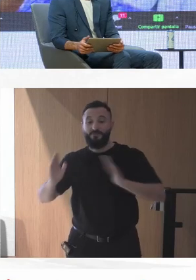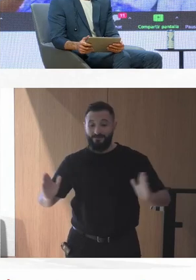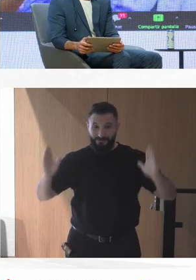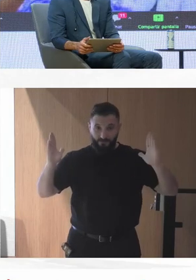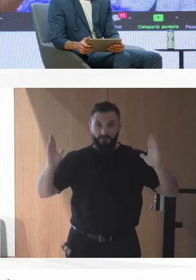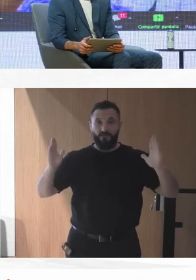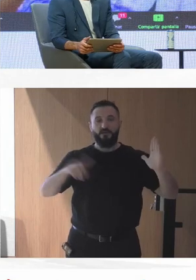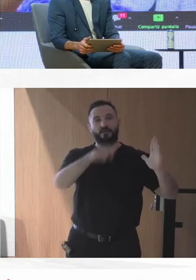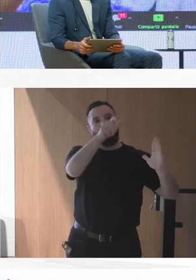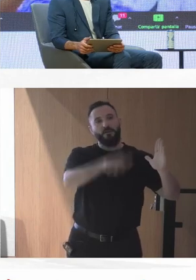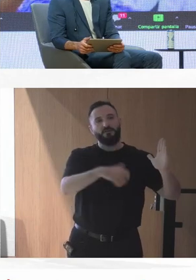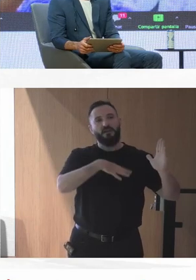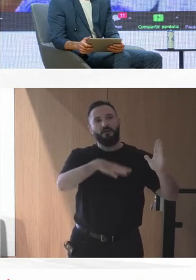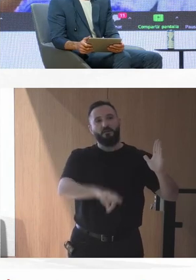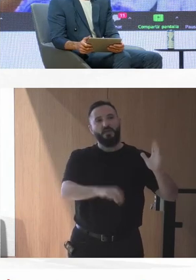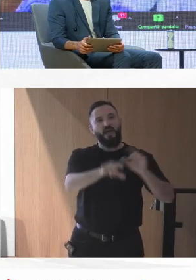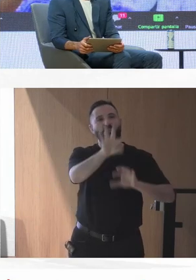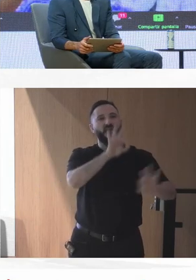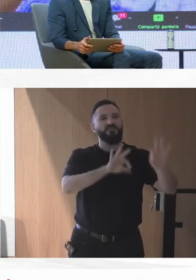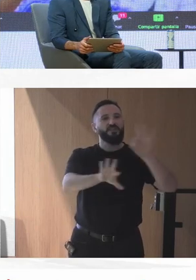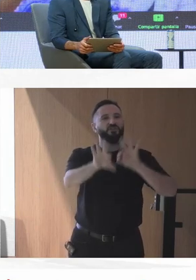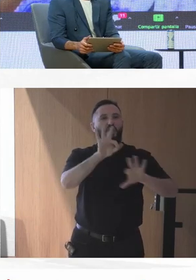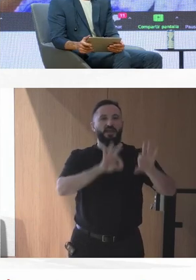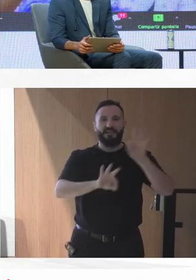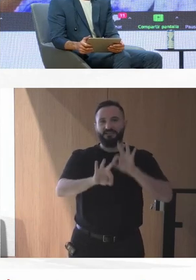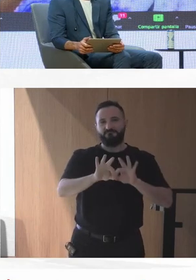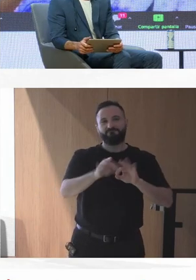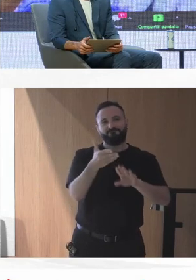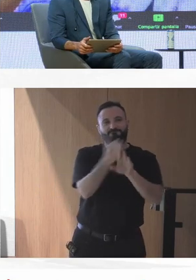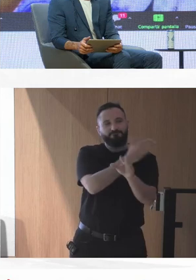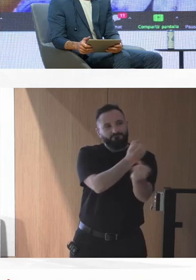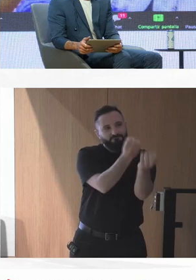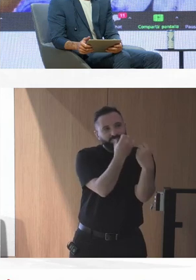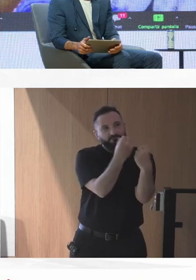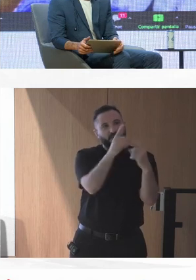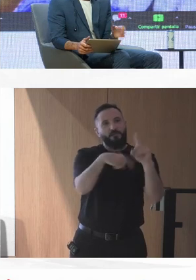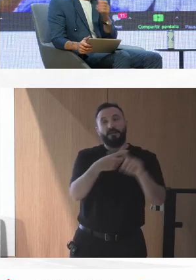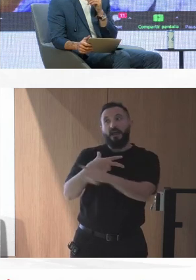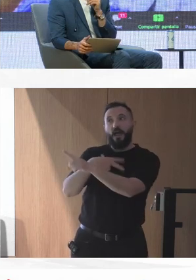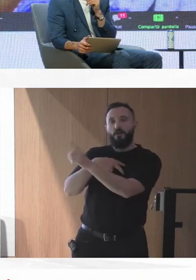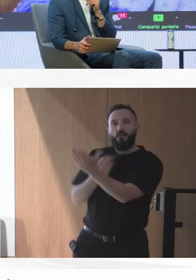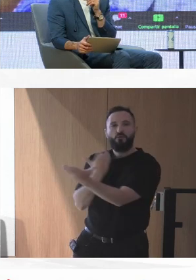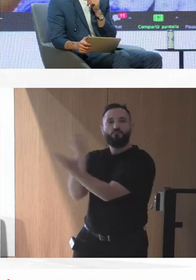esta persona pudo tomar decisiones informadas y hacerle propuestas a su abogado.